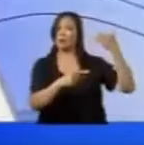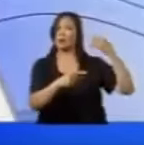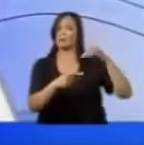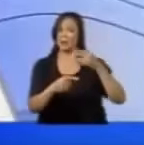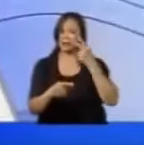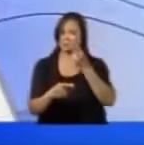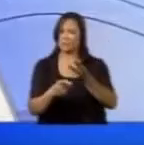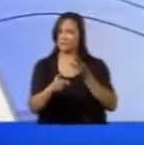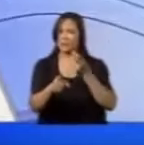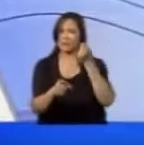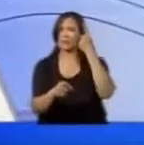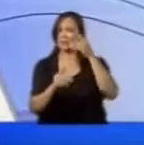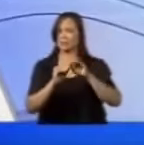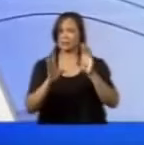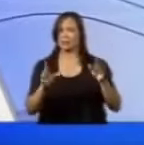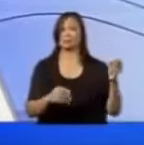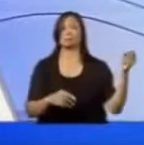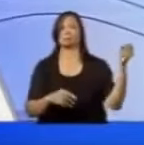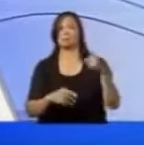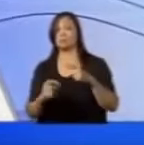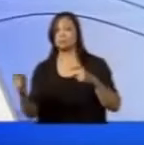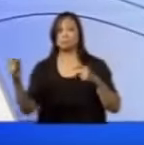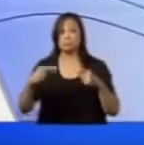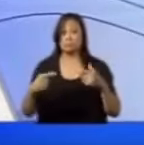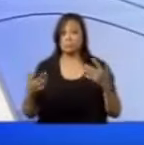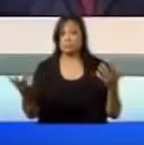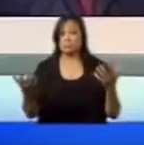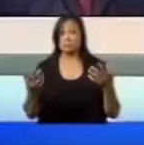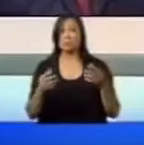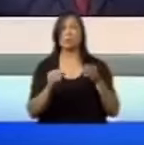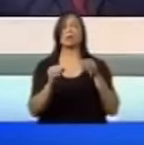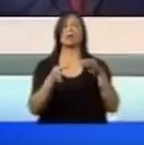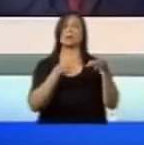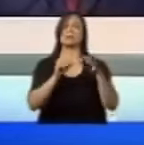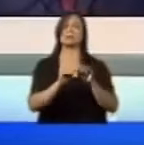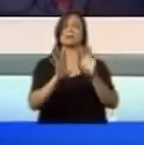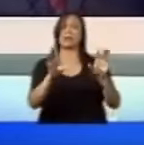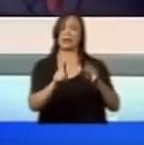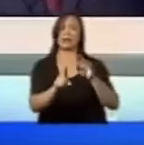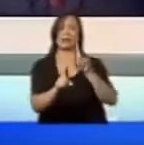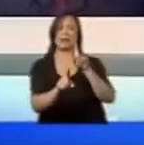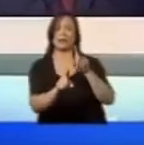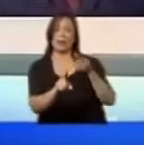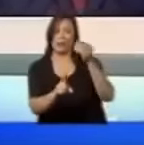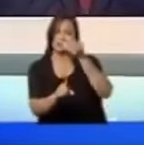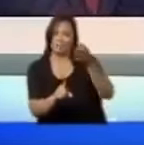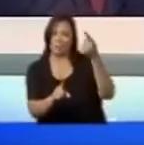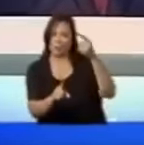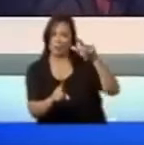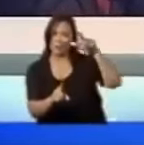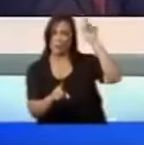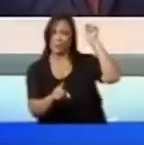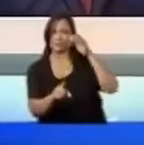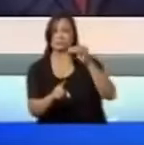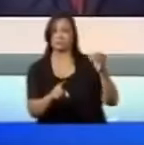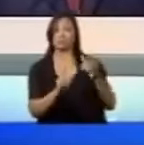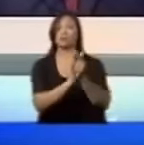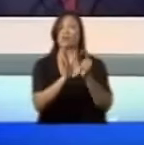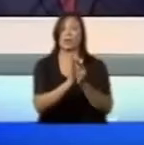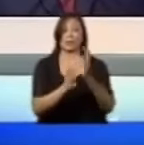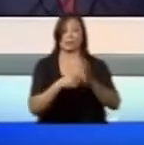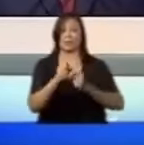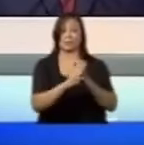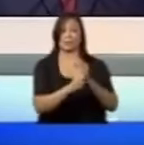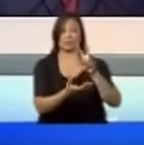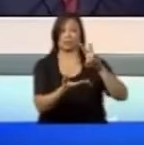otro quiere hacer una réplica sobre el réplica mismo tema. Sobre el mismo tema. Bueno, aclararle al presidente Abinader que en realidad el anticipo figura en una ley del año